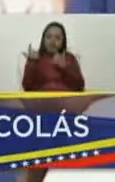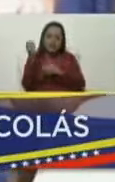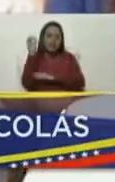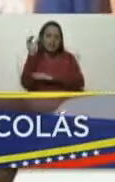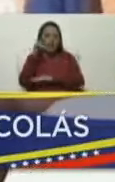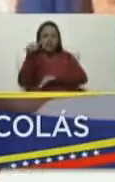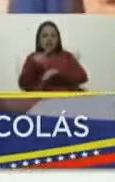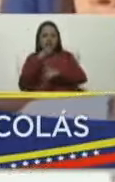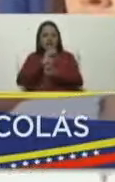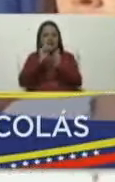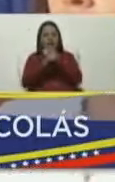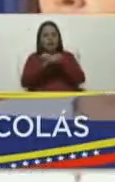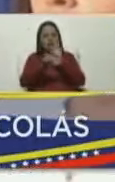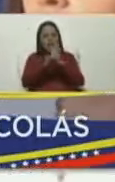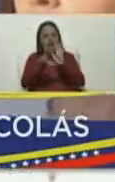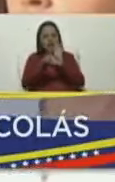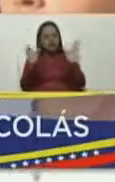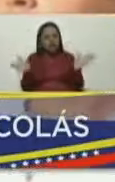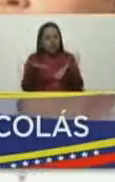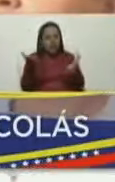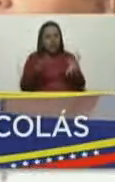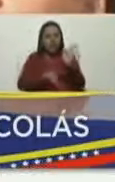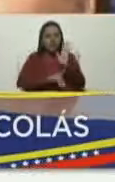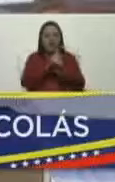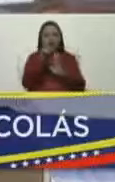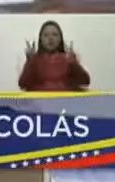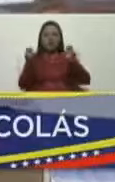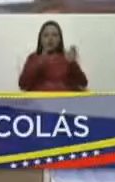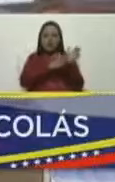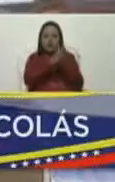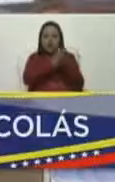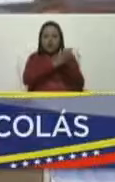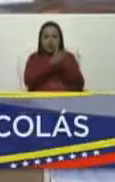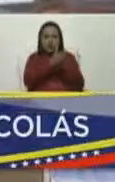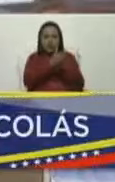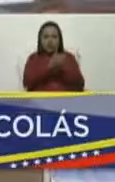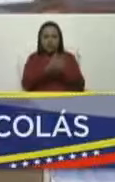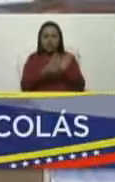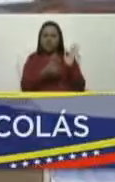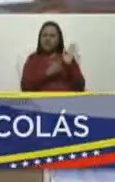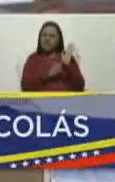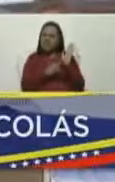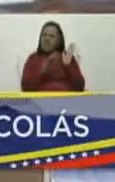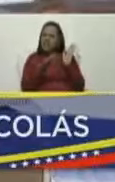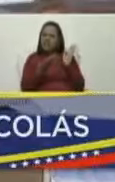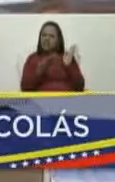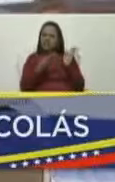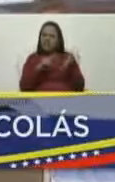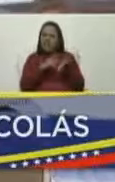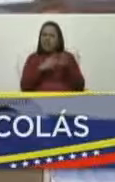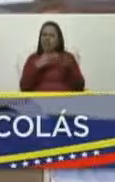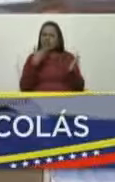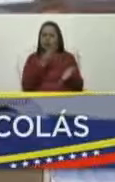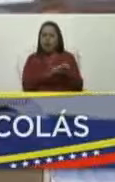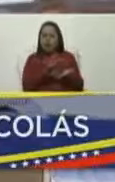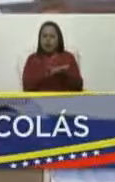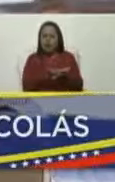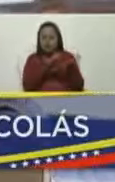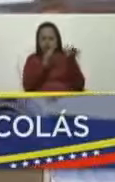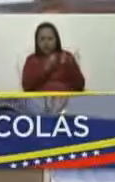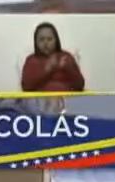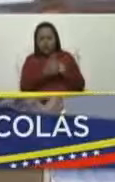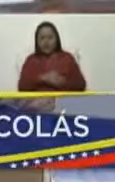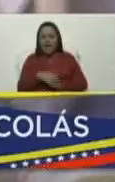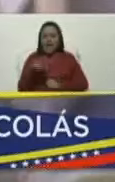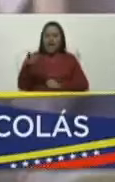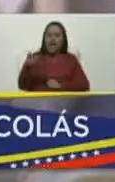la reforma de la ley para el fomento y el desarrollo de nuevos emprendimientos. ¿De qué consta esa propuesta, compañera? Presidente, se